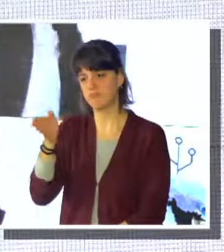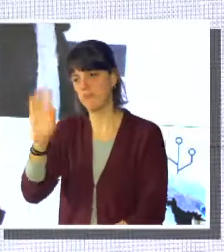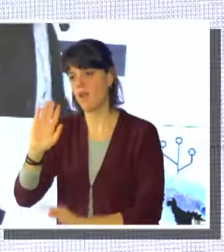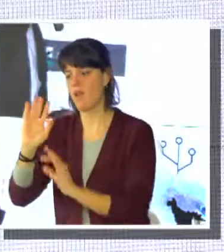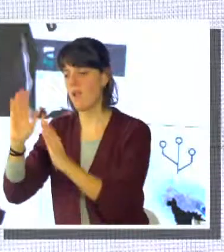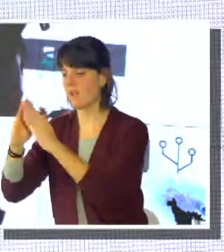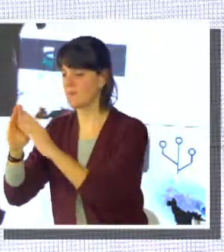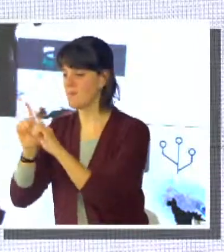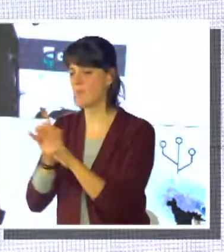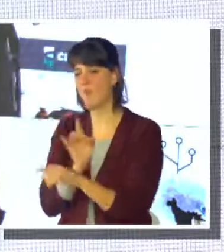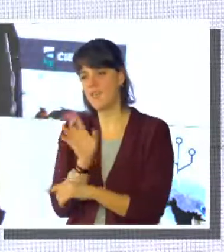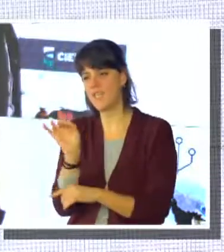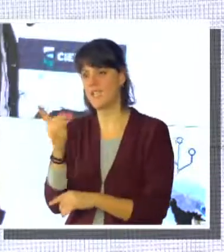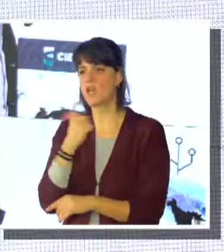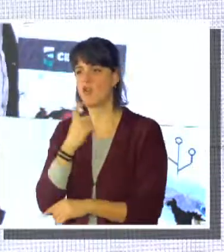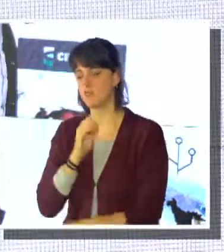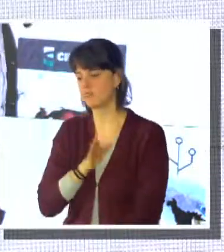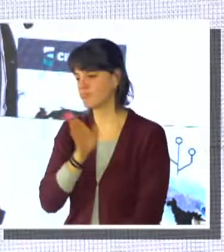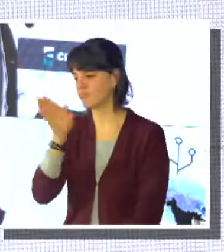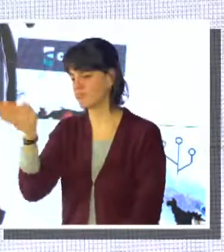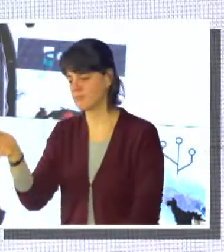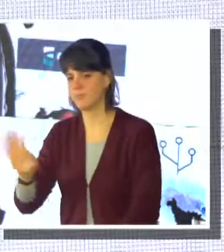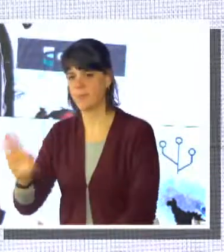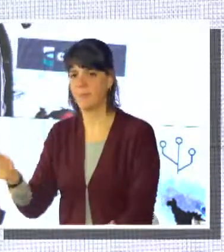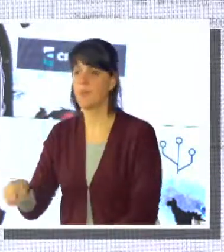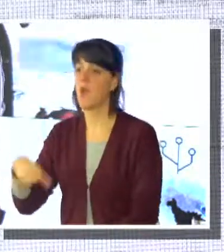según la empresa se envían cada 15 o 30 segundos.